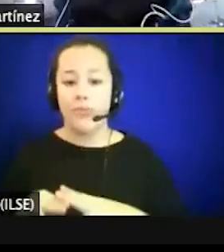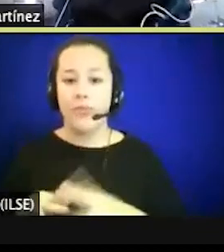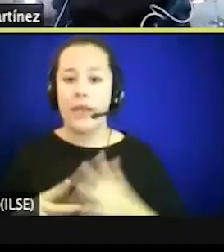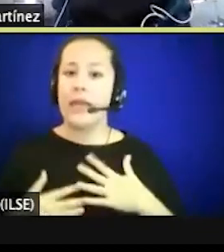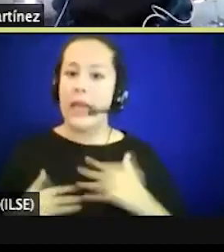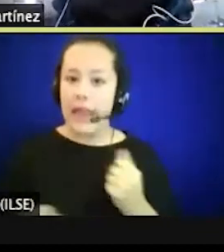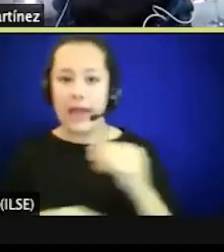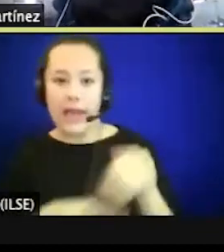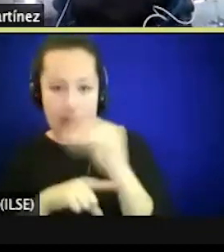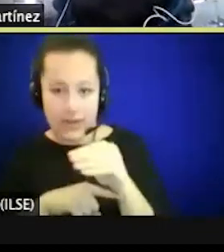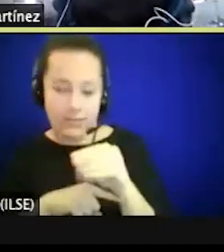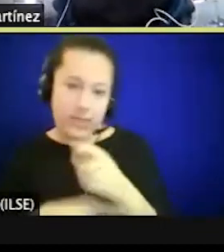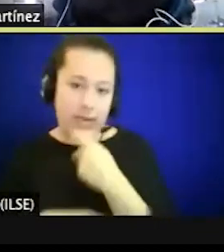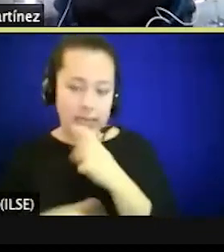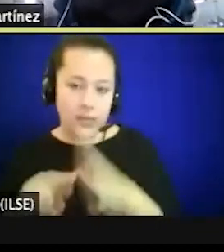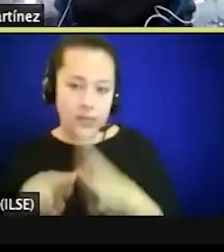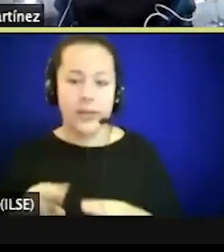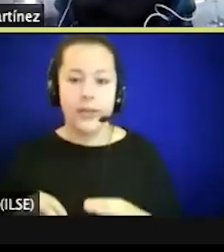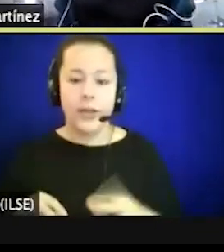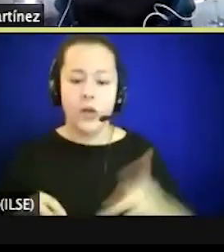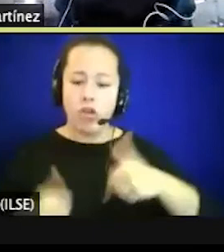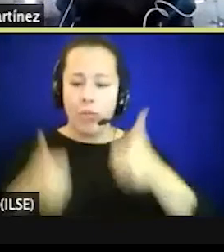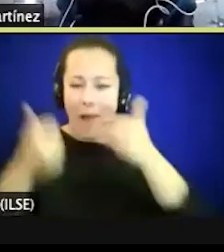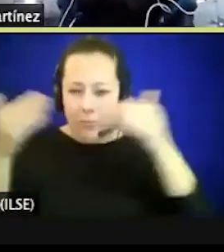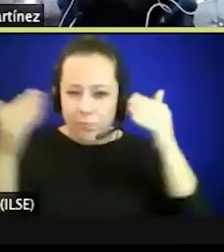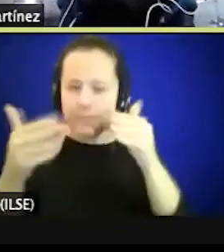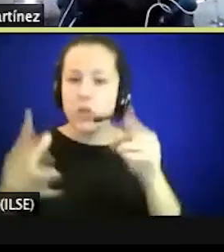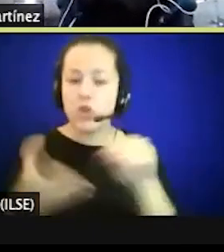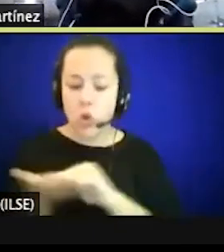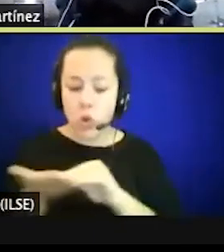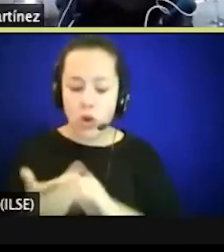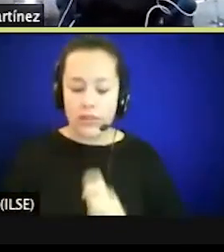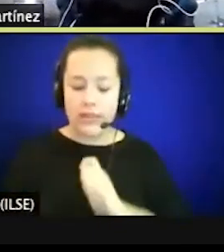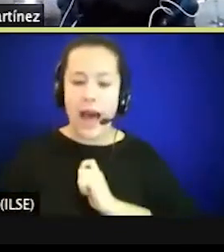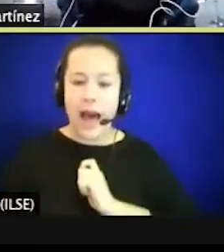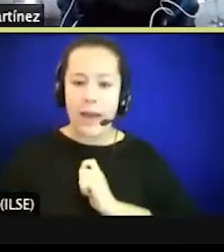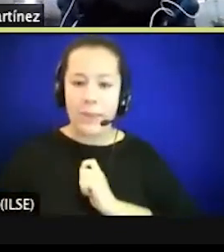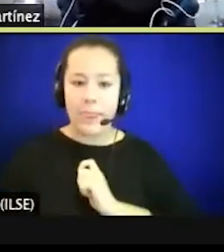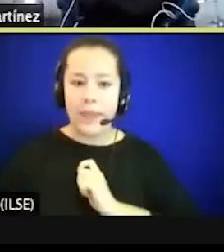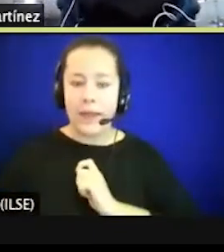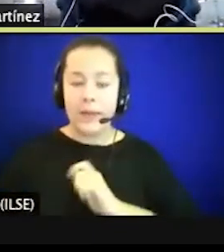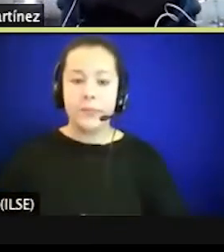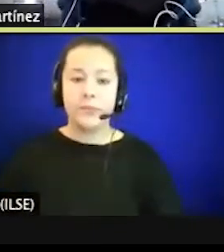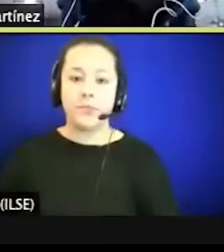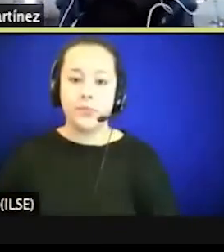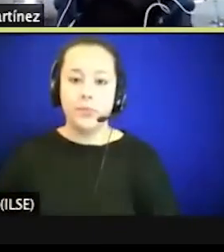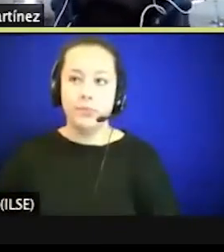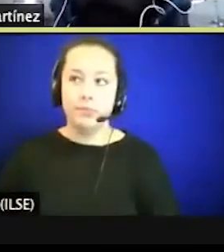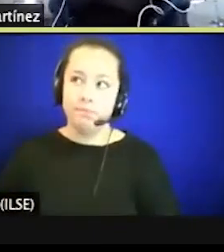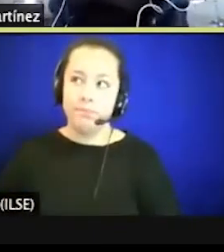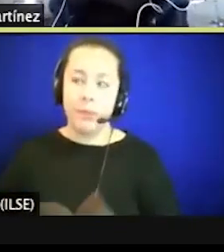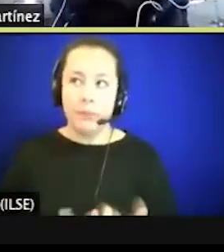enfocamos a soluciones que den respuesta a los públicos de personas mayores